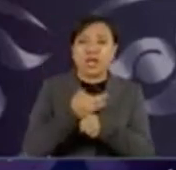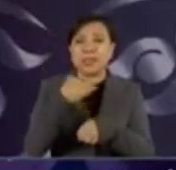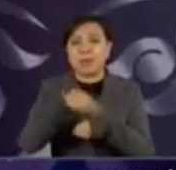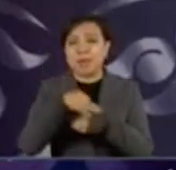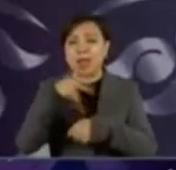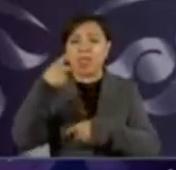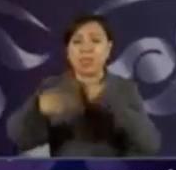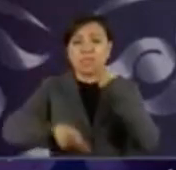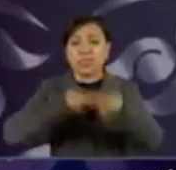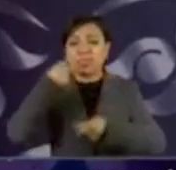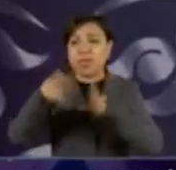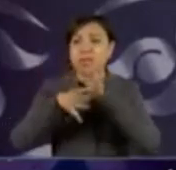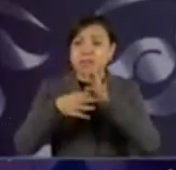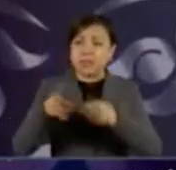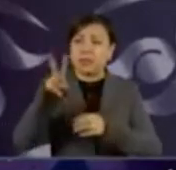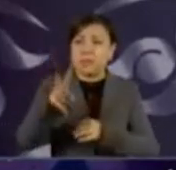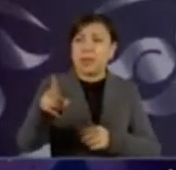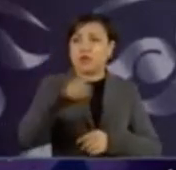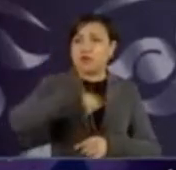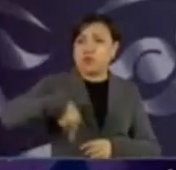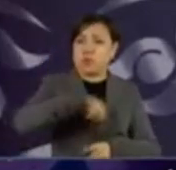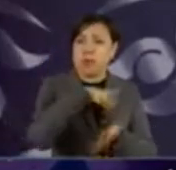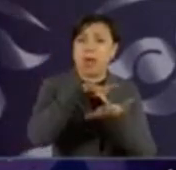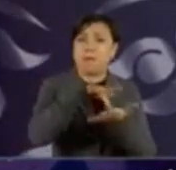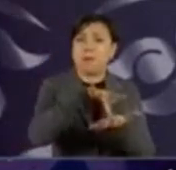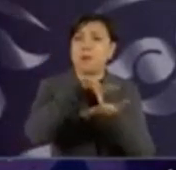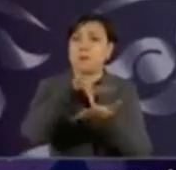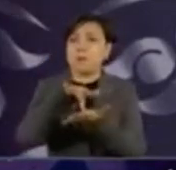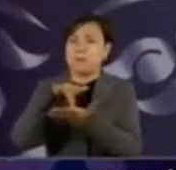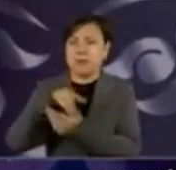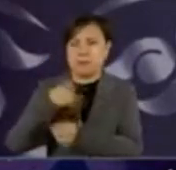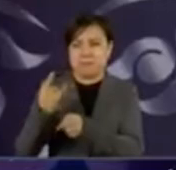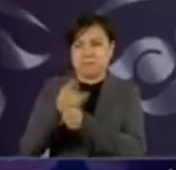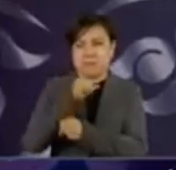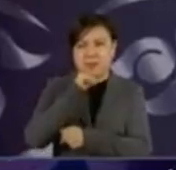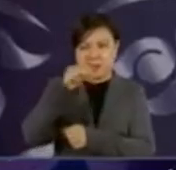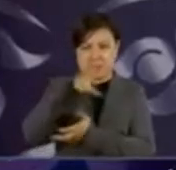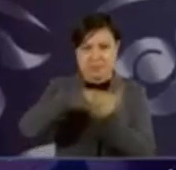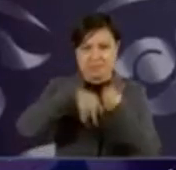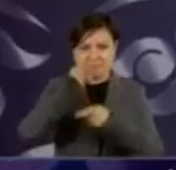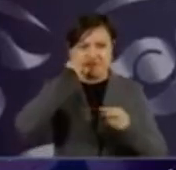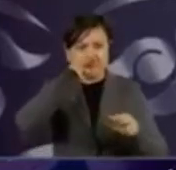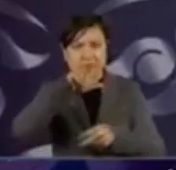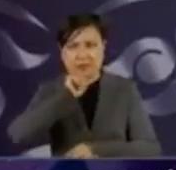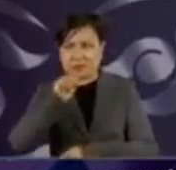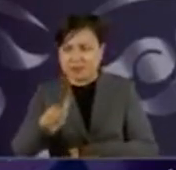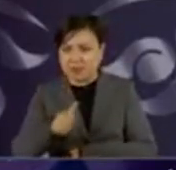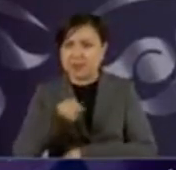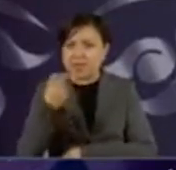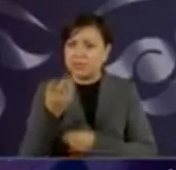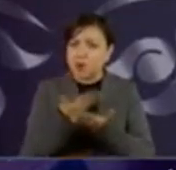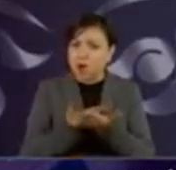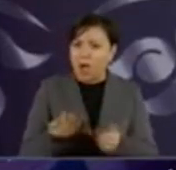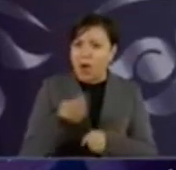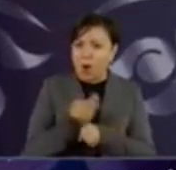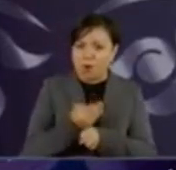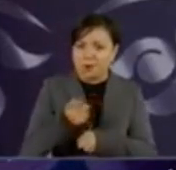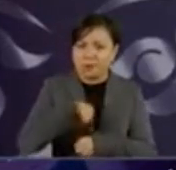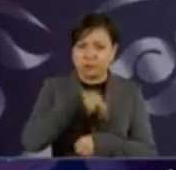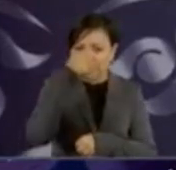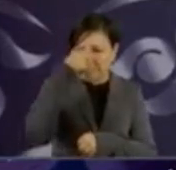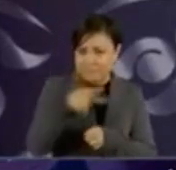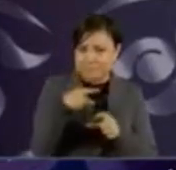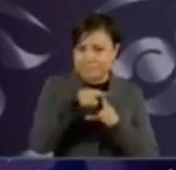donde dicen que apoyan a la gente, pero no es así. Hoy los ciudadanos de México, y puedo